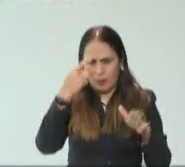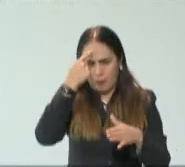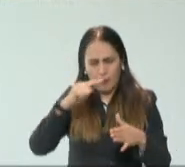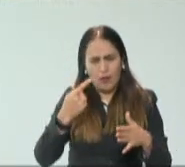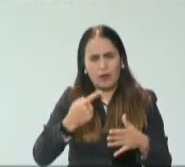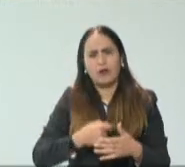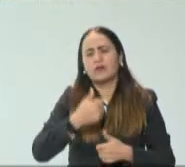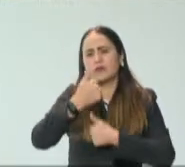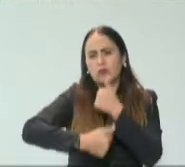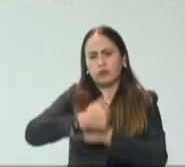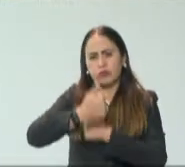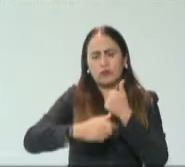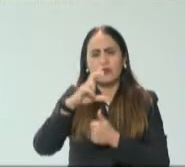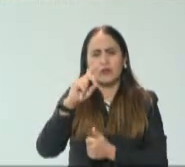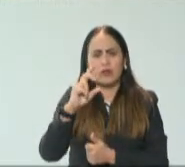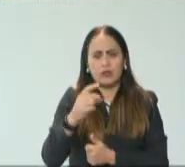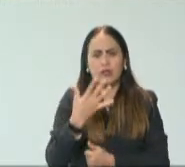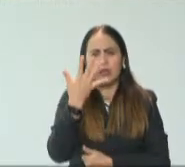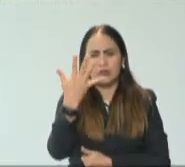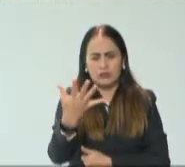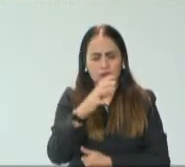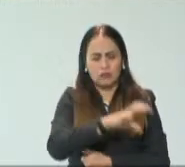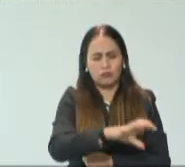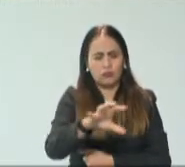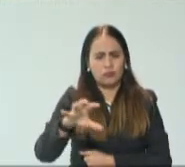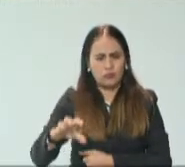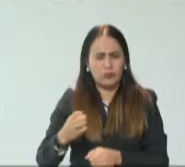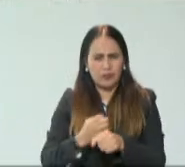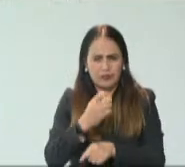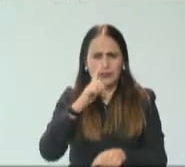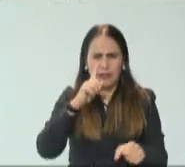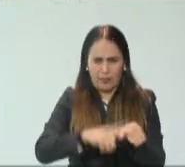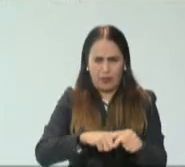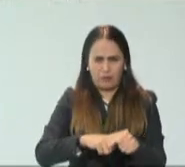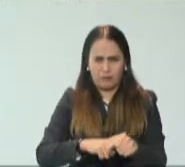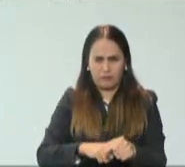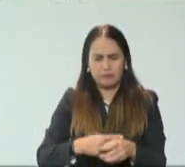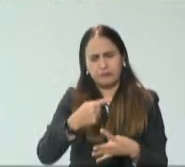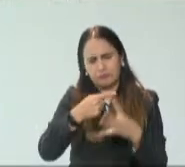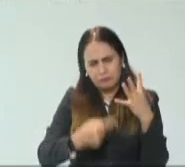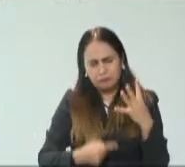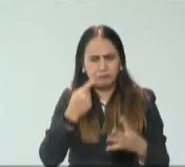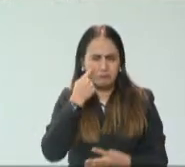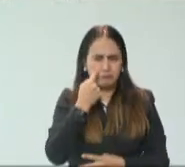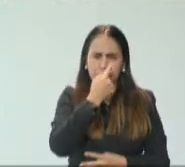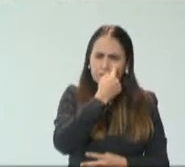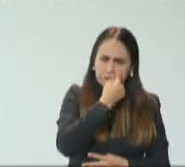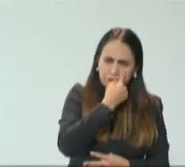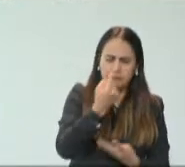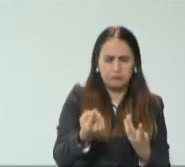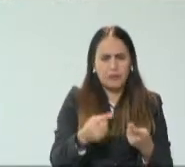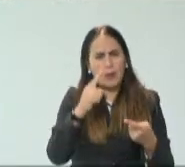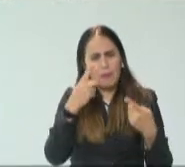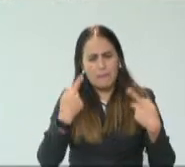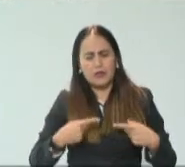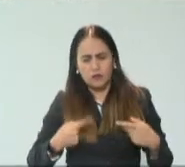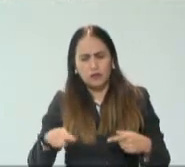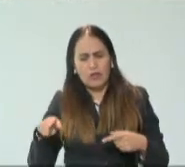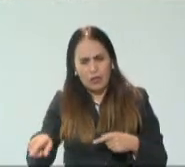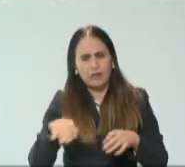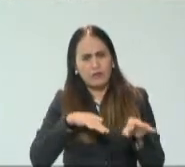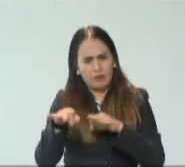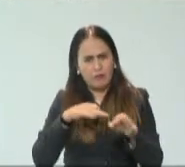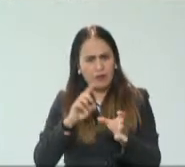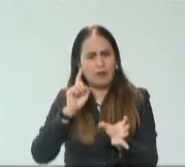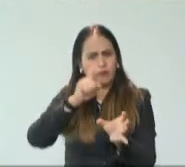eh 35 delegaciones estatales con criterios que tenían que ver con ser personal de salud